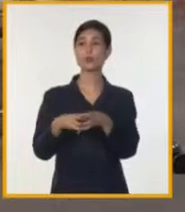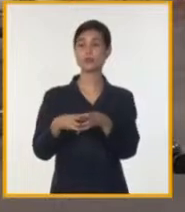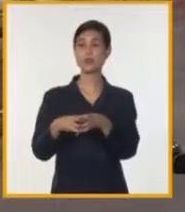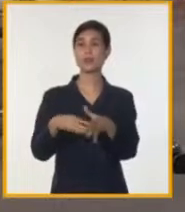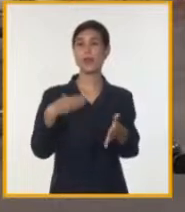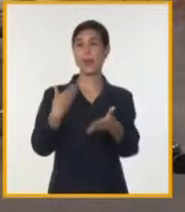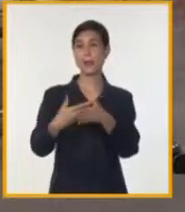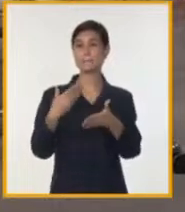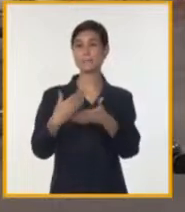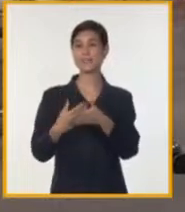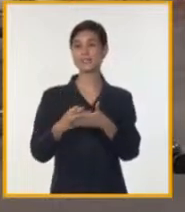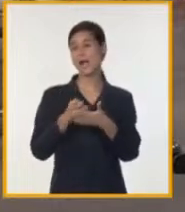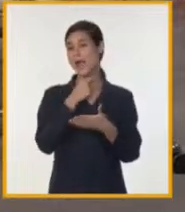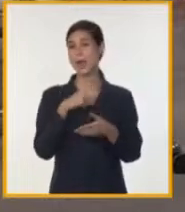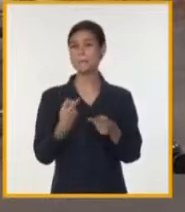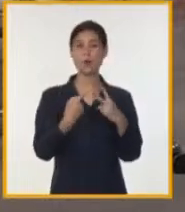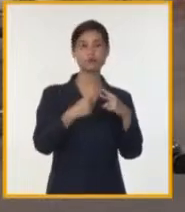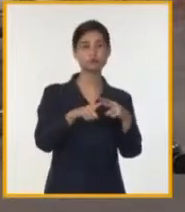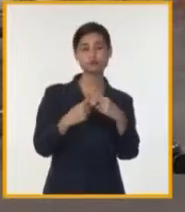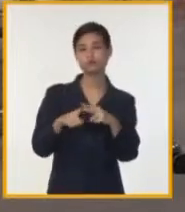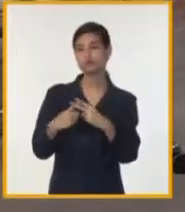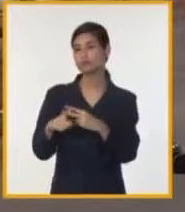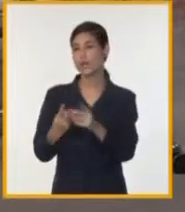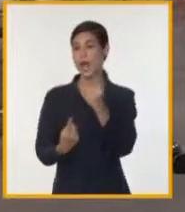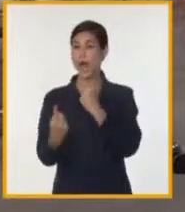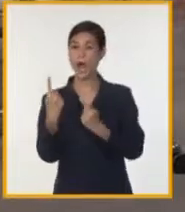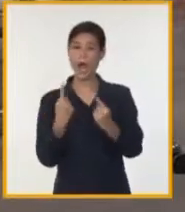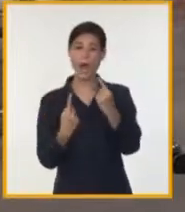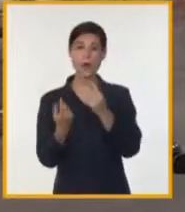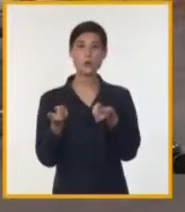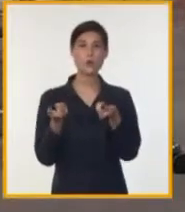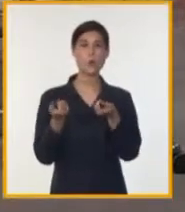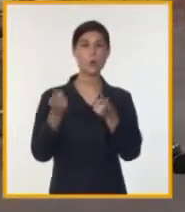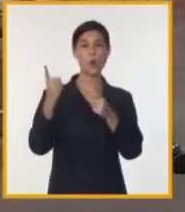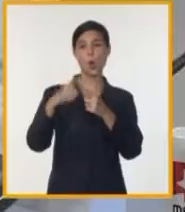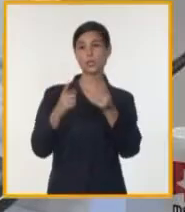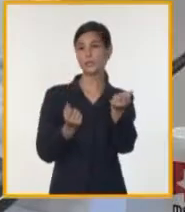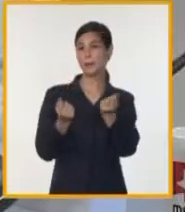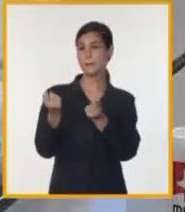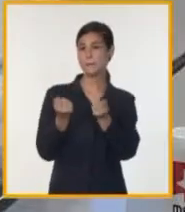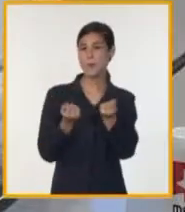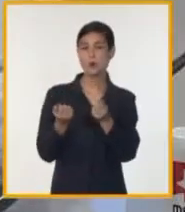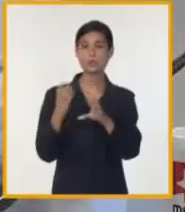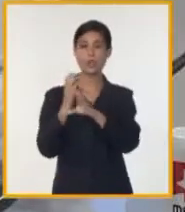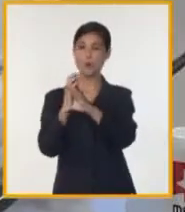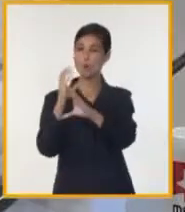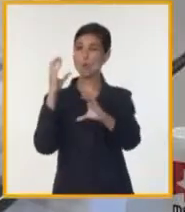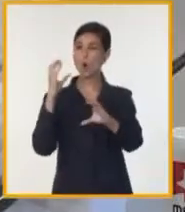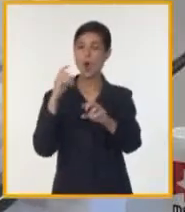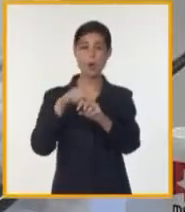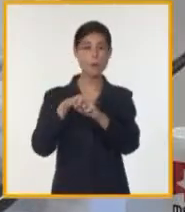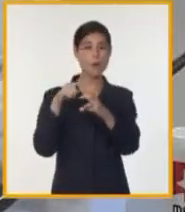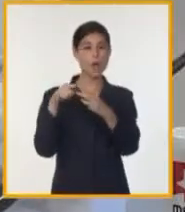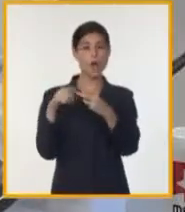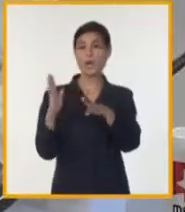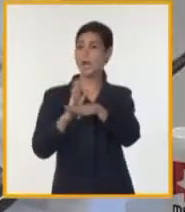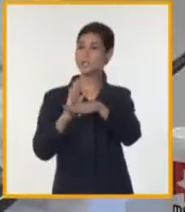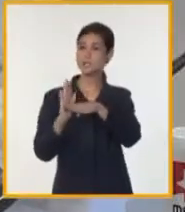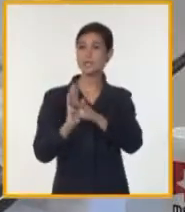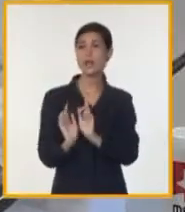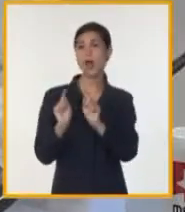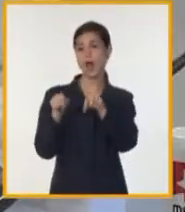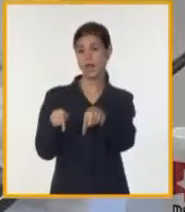de reparación y revisión técnica automotor. Ahí contamos con la empresa de Motorcentro, que tiene un personal altamente calificado, tiene